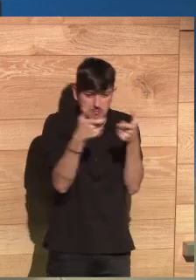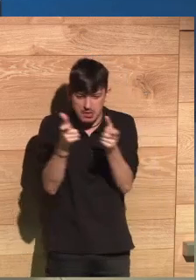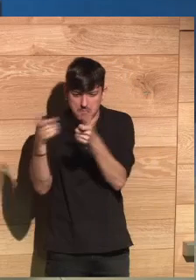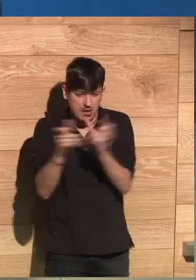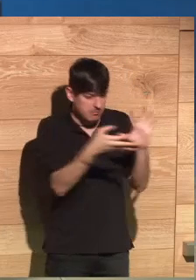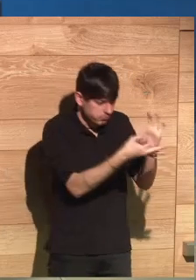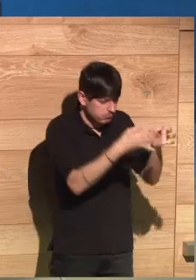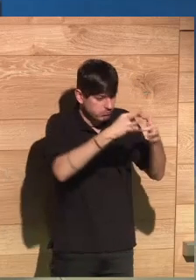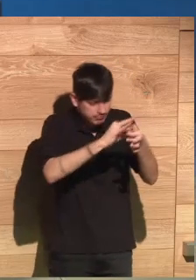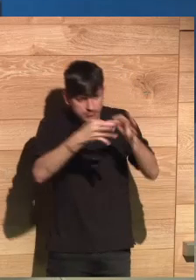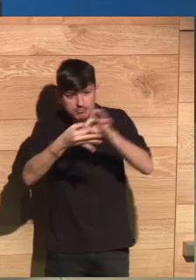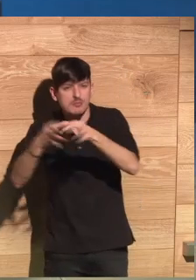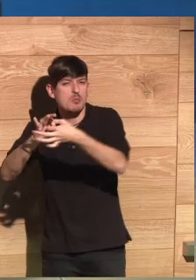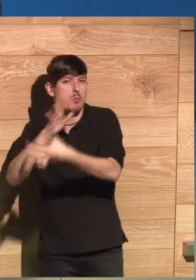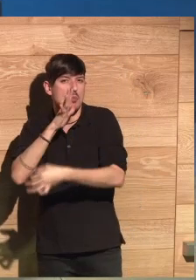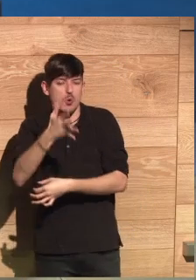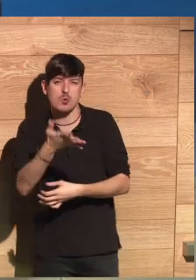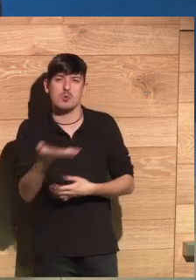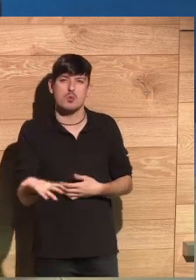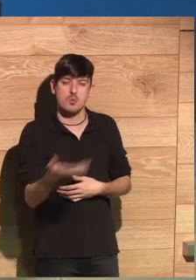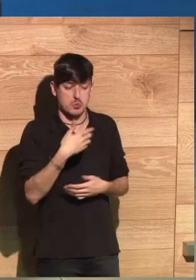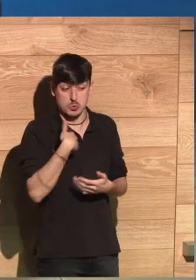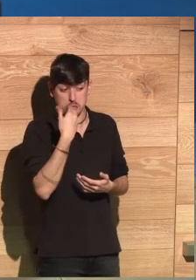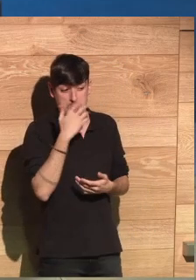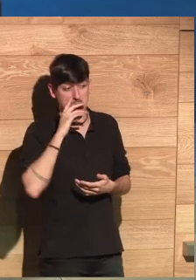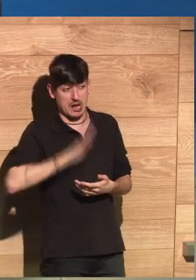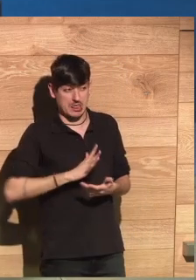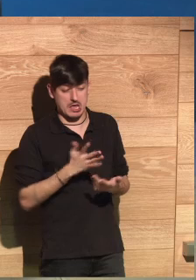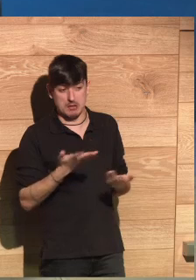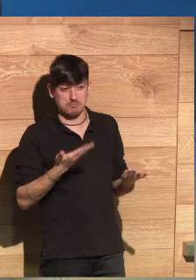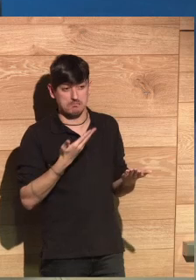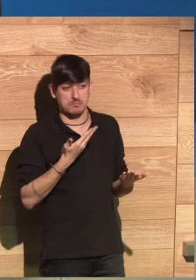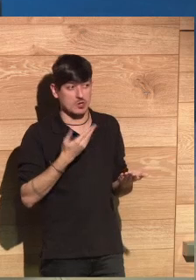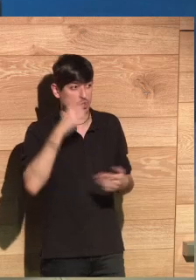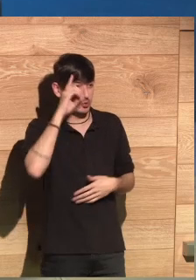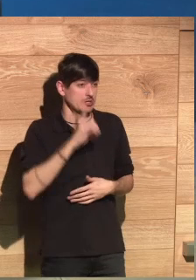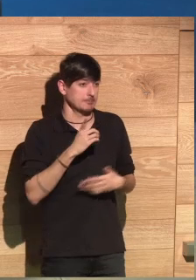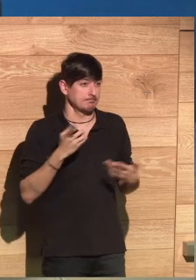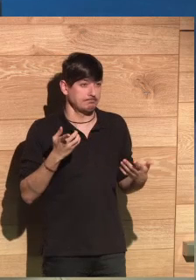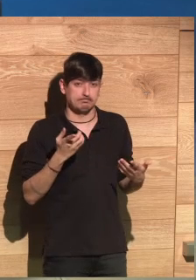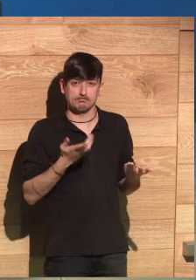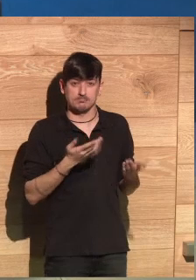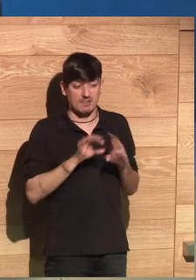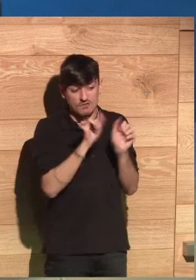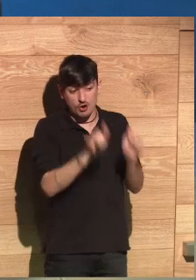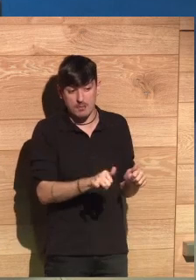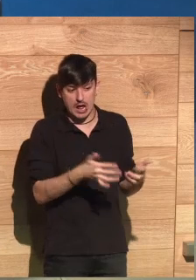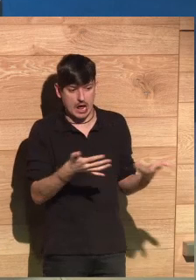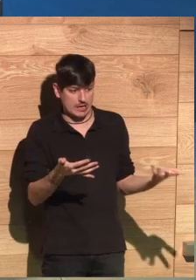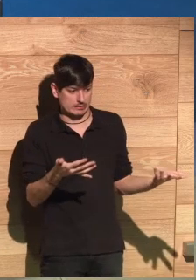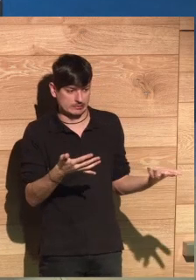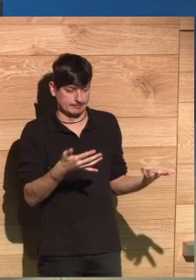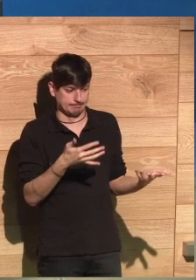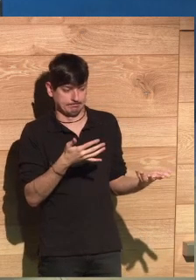hilos? A mí a veces también me parecía atisbar un poco no sé si a lo mejor de una manera un tanto audaz,